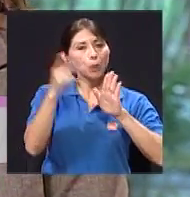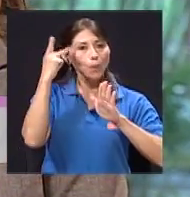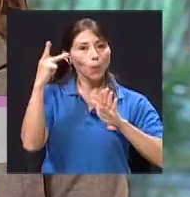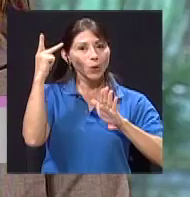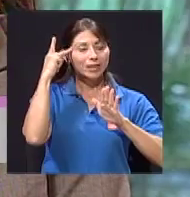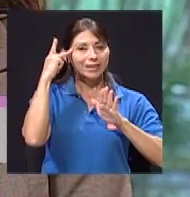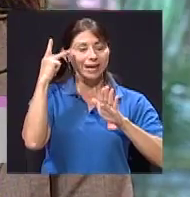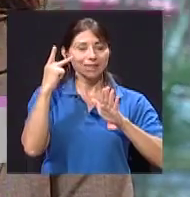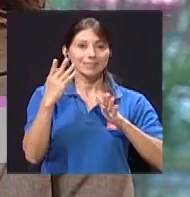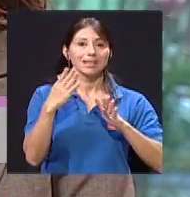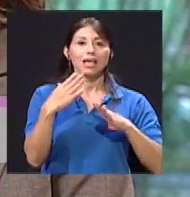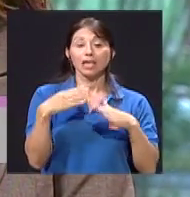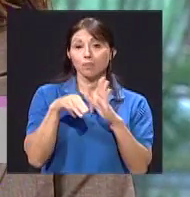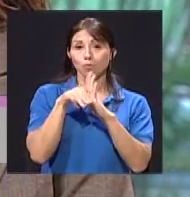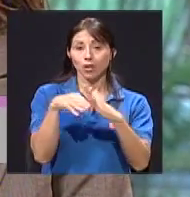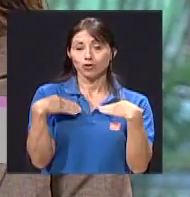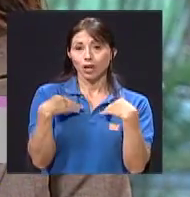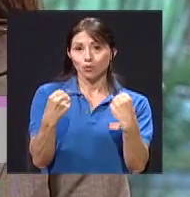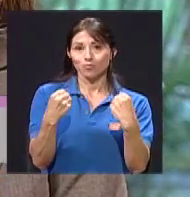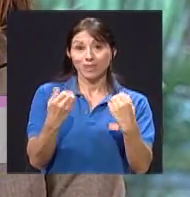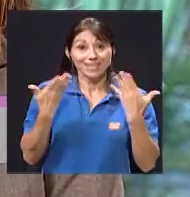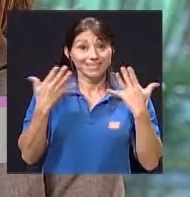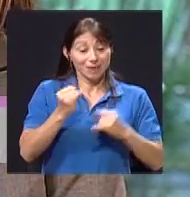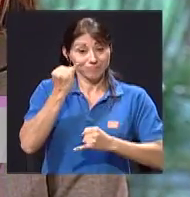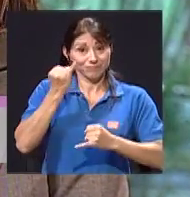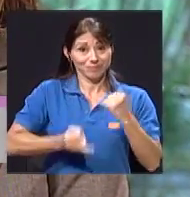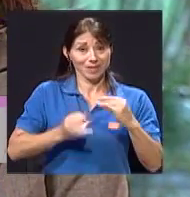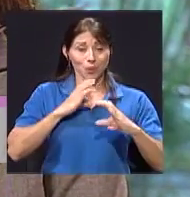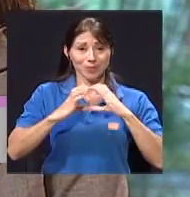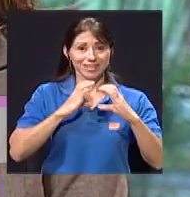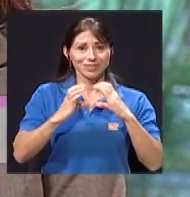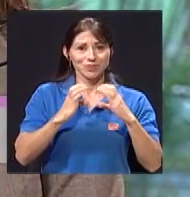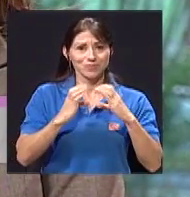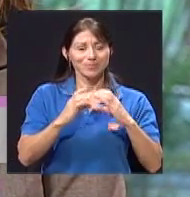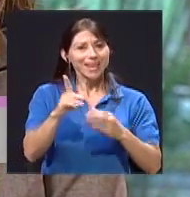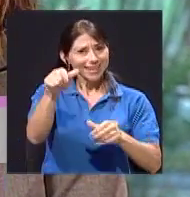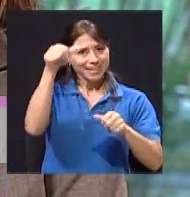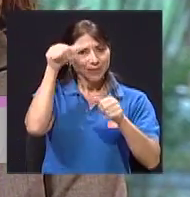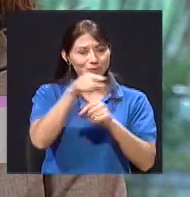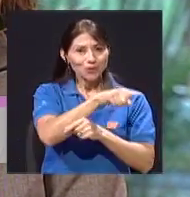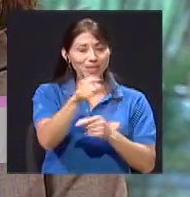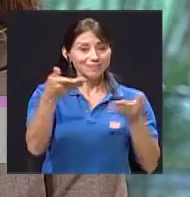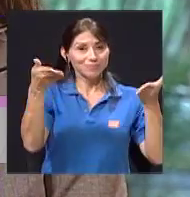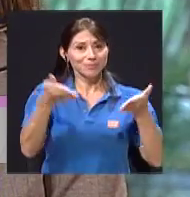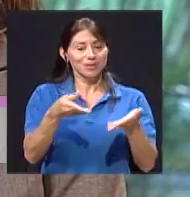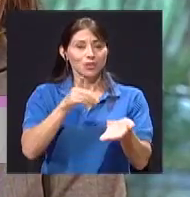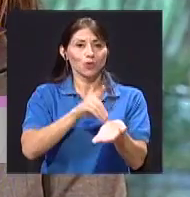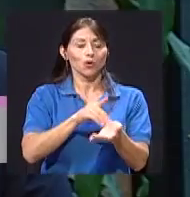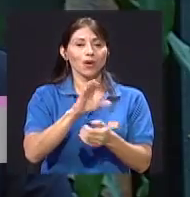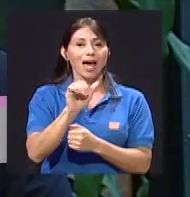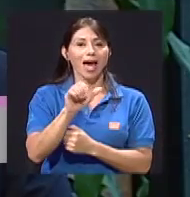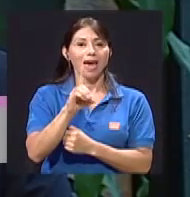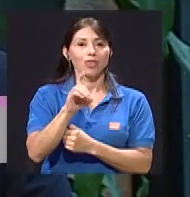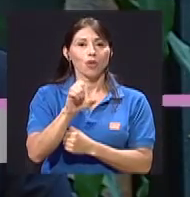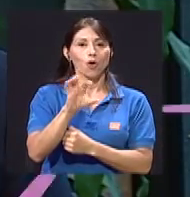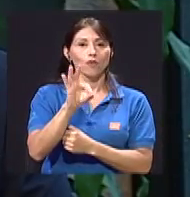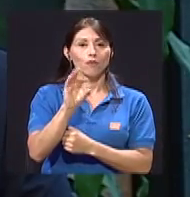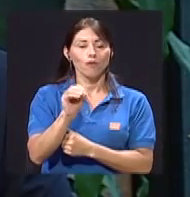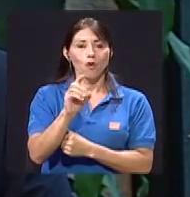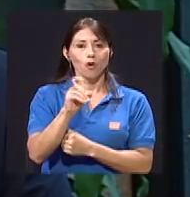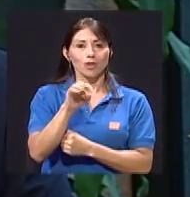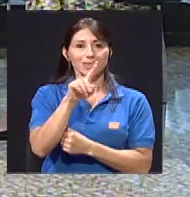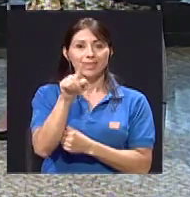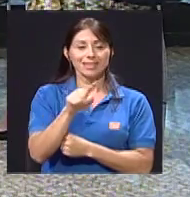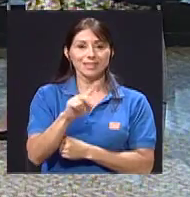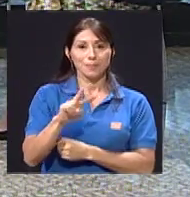en Costa Rica, ya en la parte final de esta conversación. Y para ello, pues les vuelvo a recordar que estamos con la presencia del doctor Adolfo Ortiz, viceministro